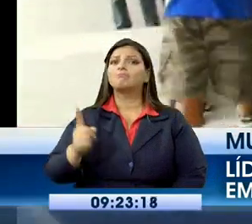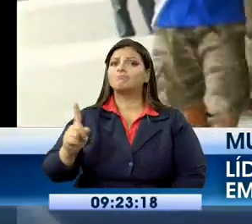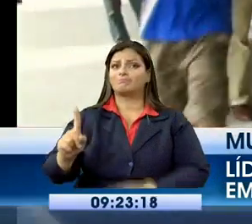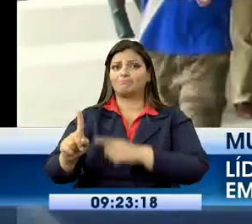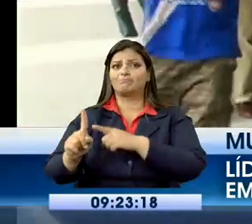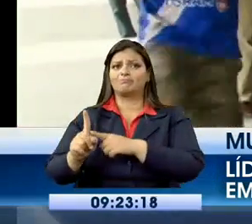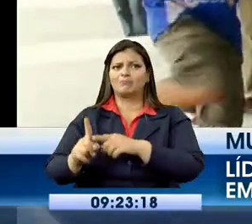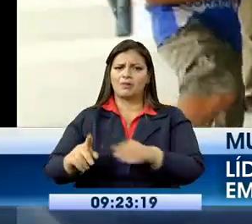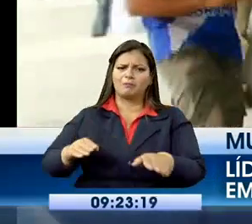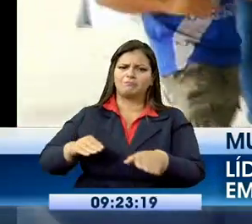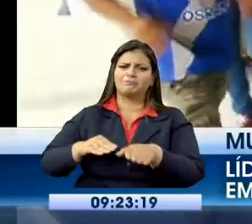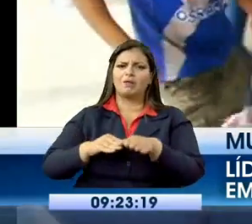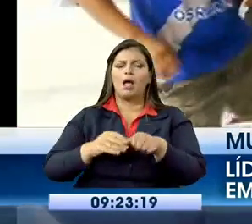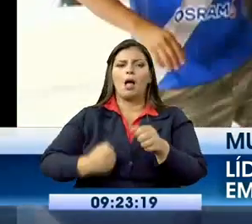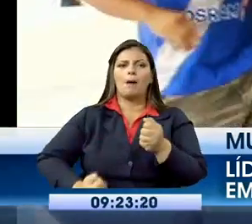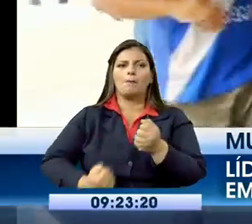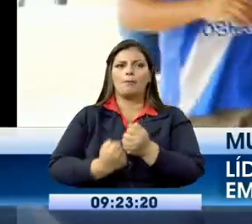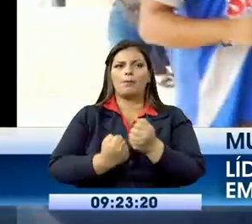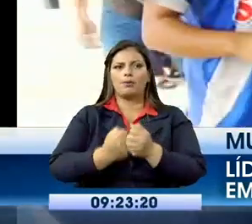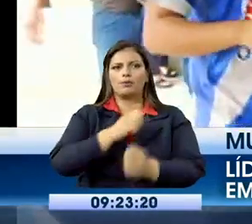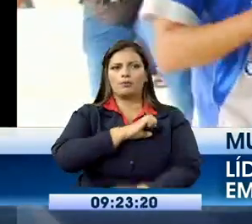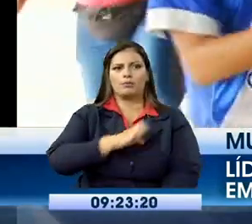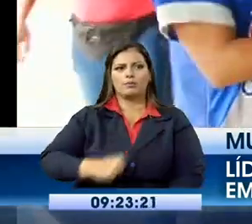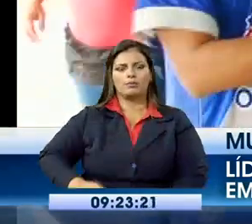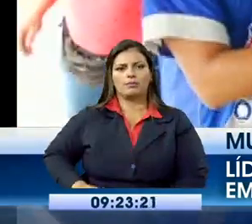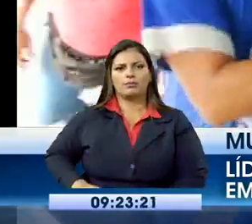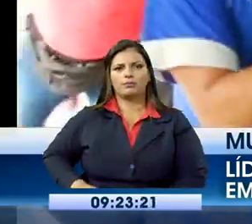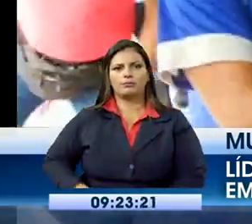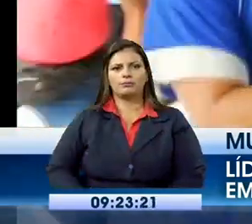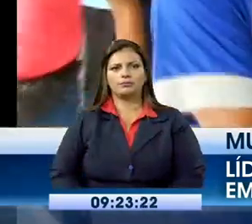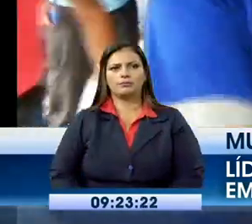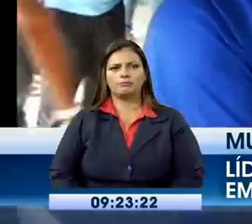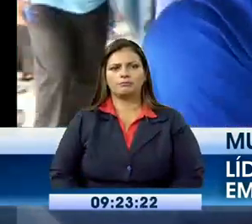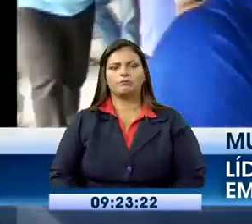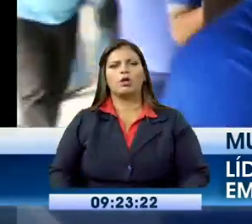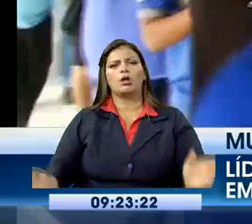daba en el barrio, en las buenas y en las malas. El club es